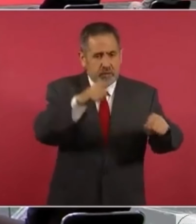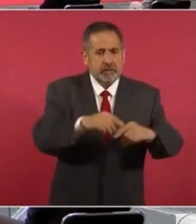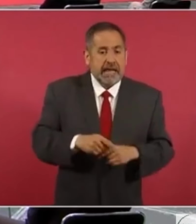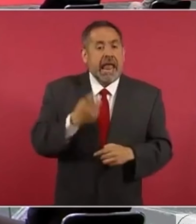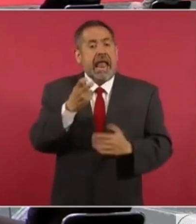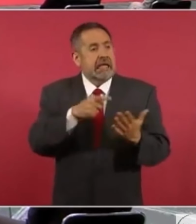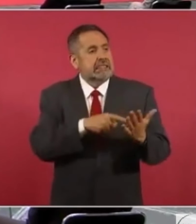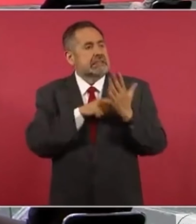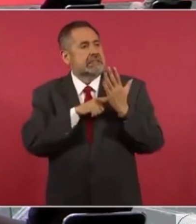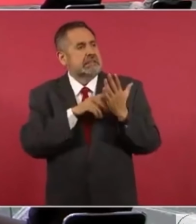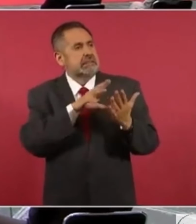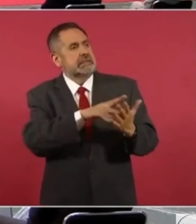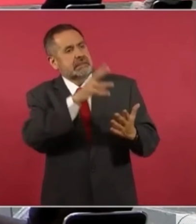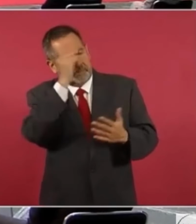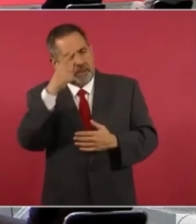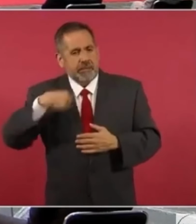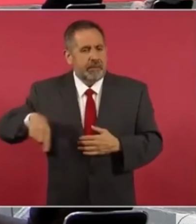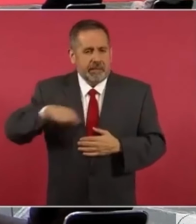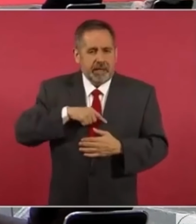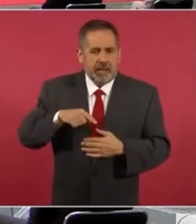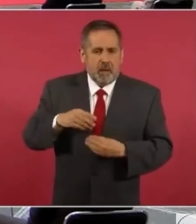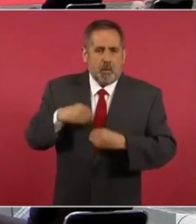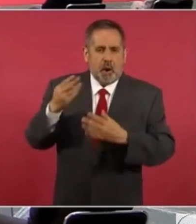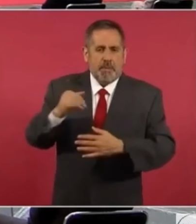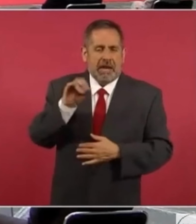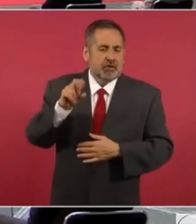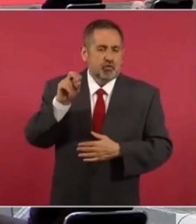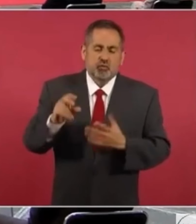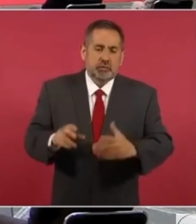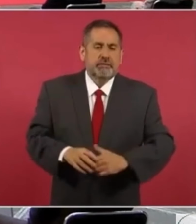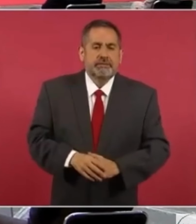modelo inimitable del poema de Jesús.